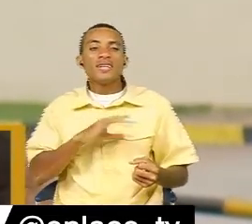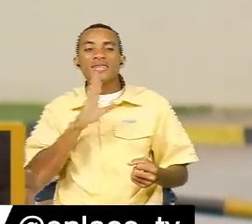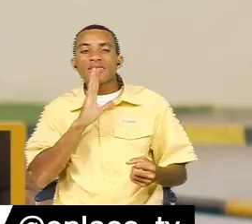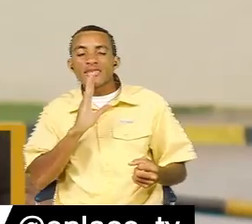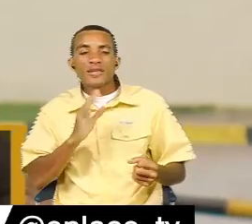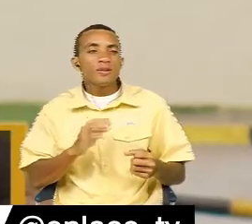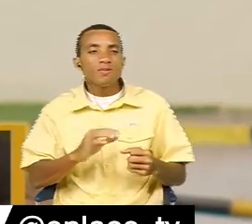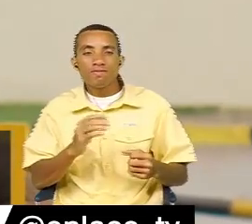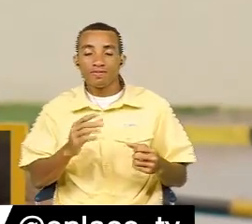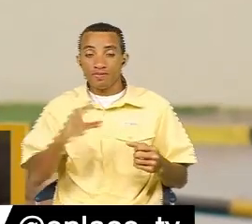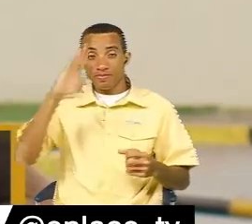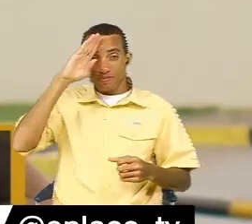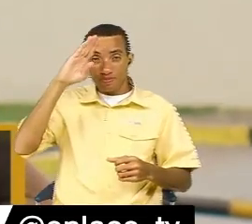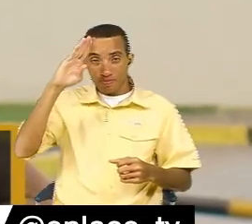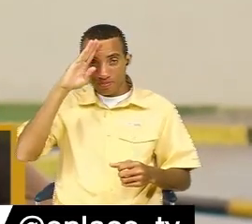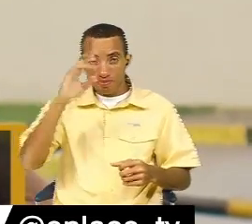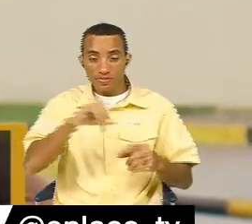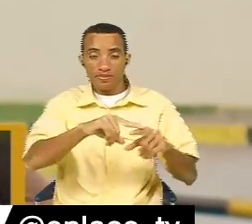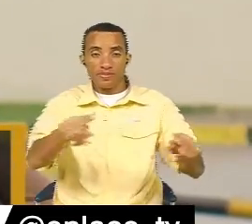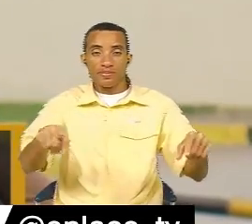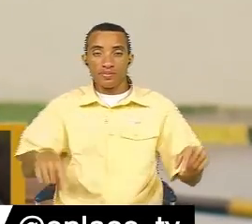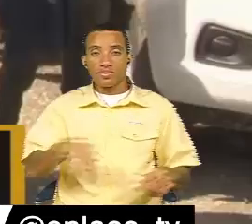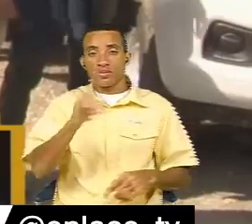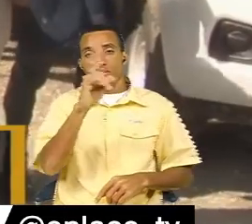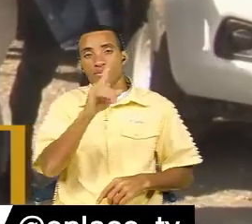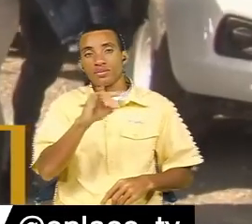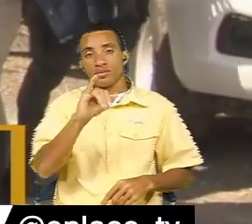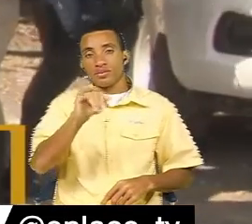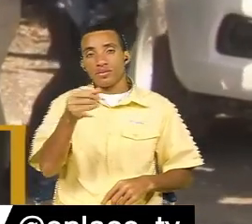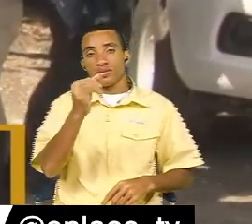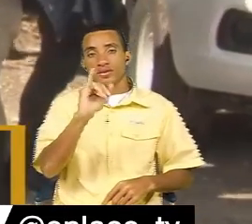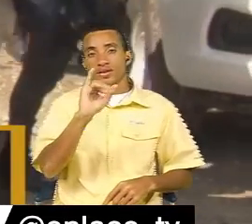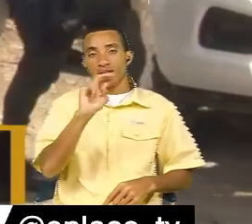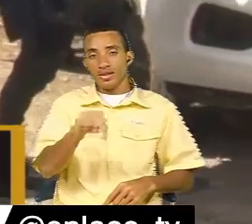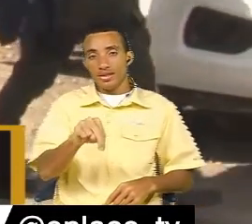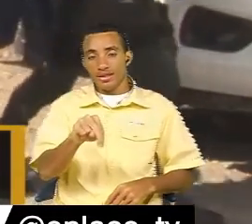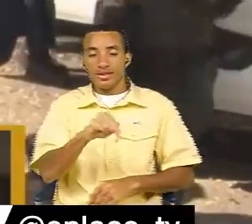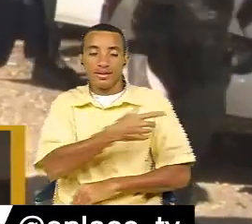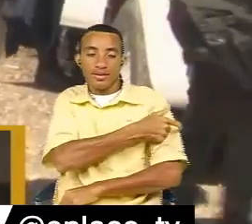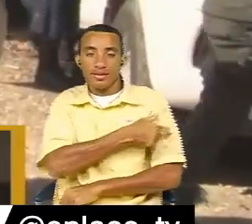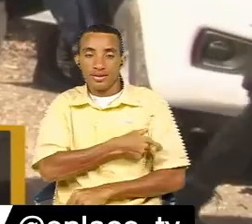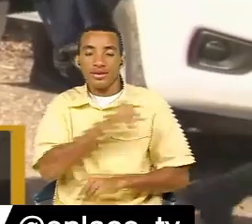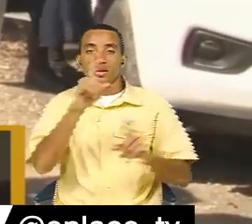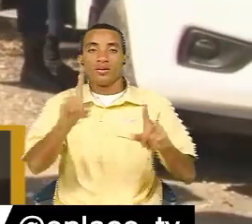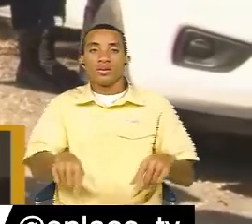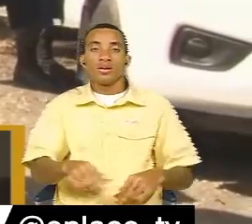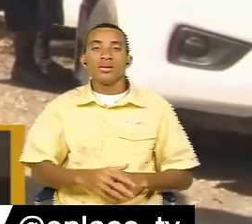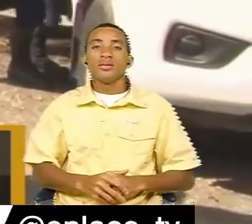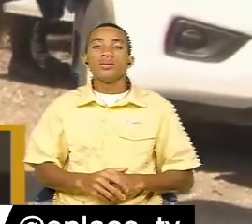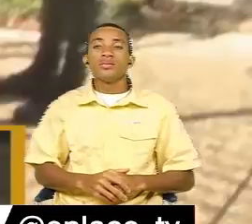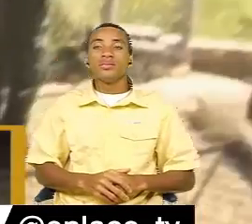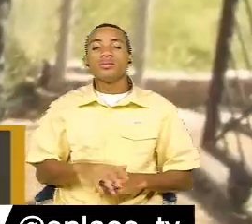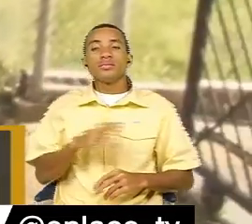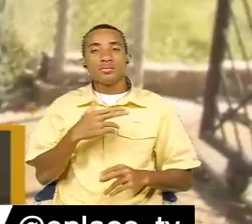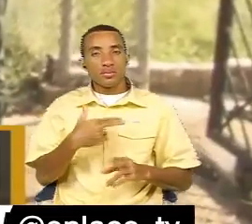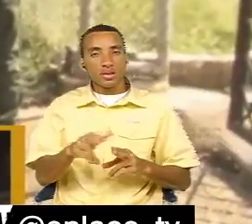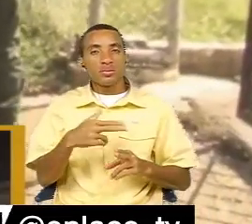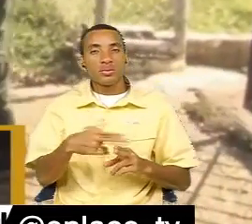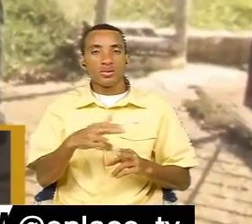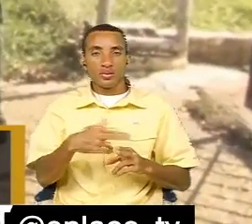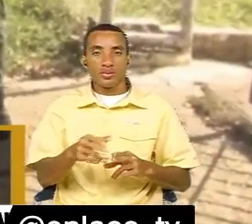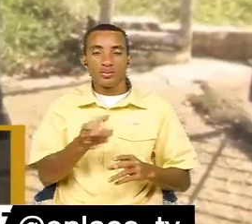de la policía, la SIJIN, se han puesto al frente de esta investigación. La USO realiza acompañamiento a este caso, por el que en las próximas horas se interpondrá